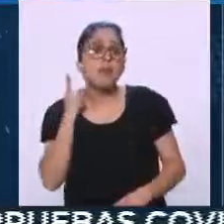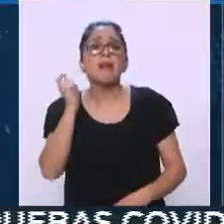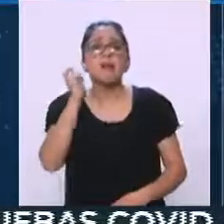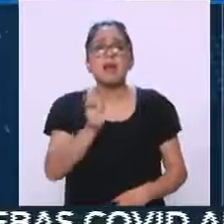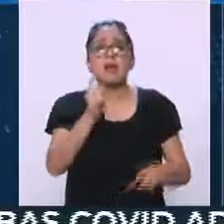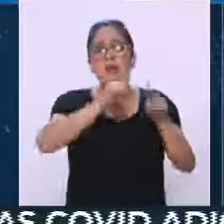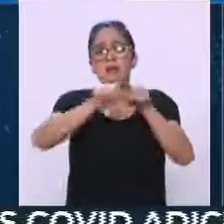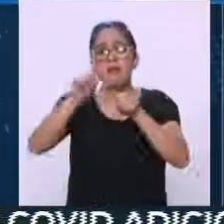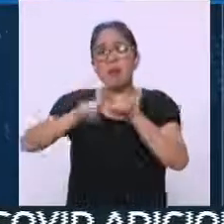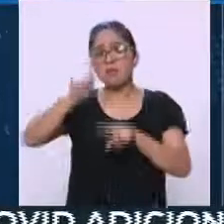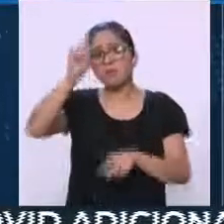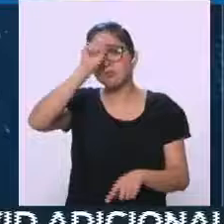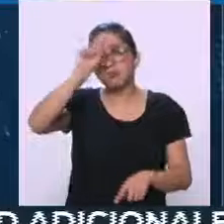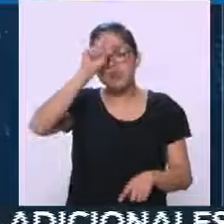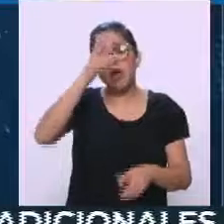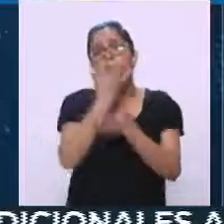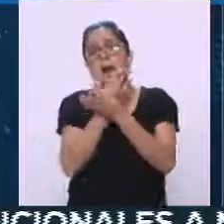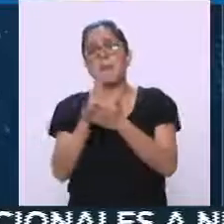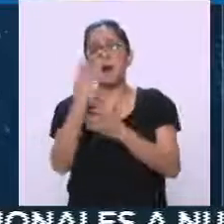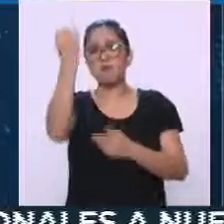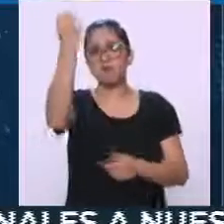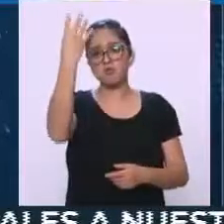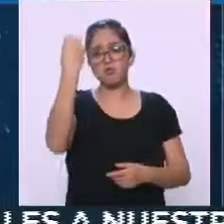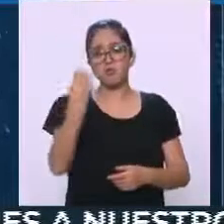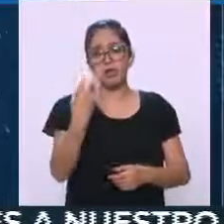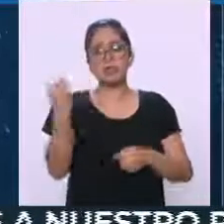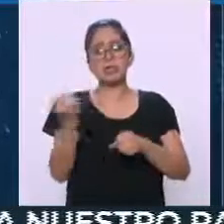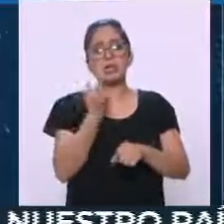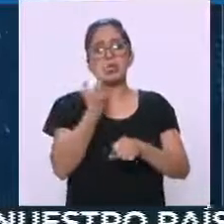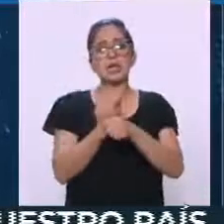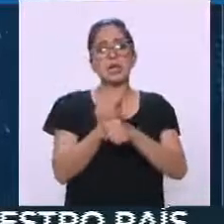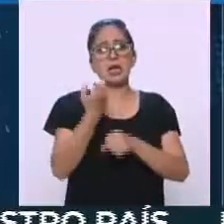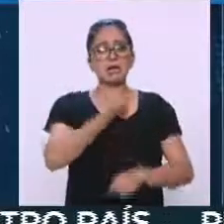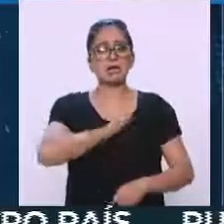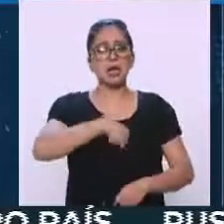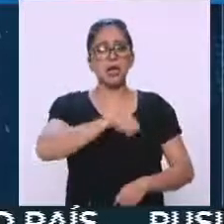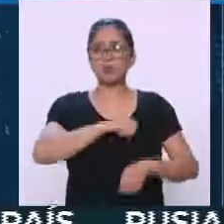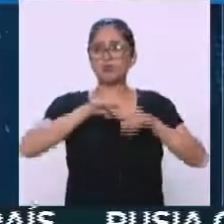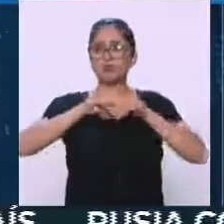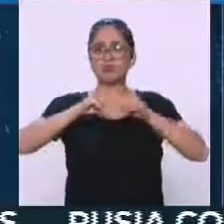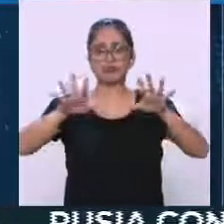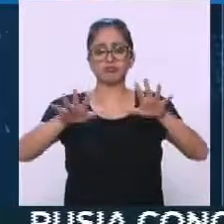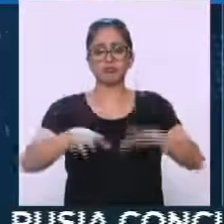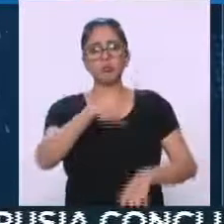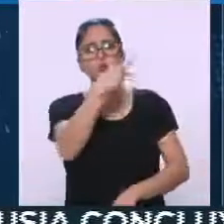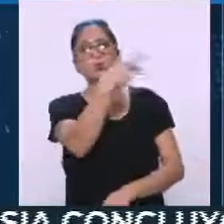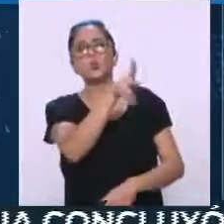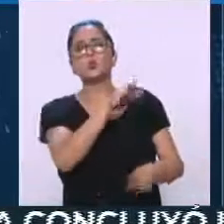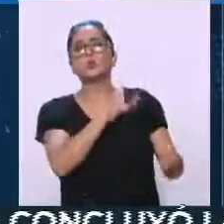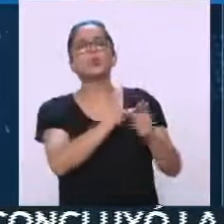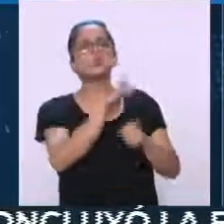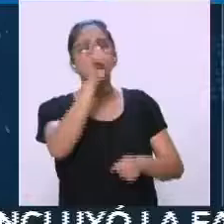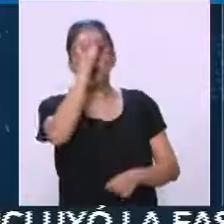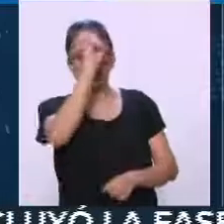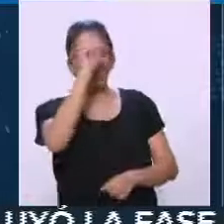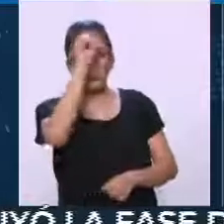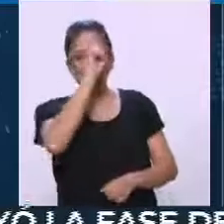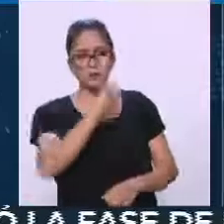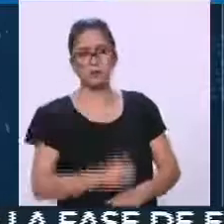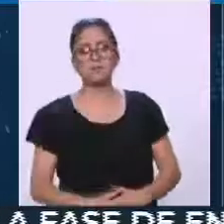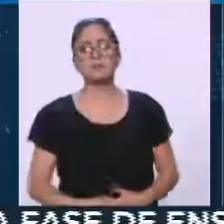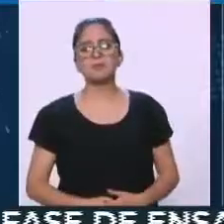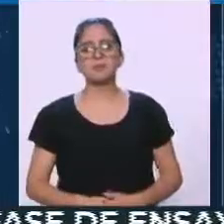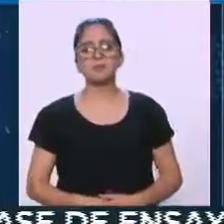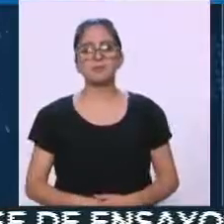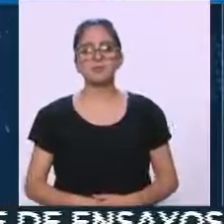y la semaforización que hace la Secretaría de Salud. ¿Qué piensan? Pues mira, los criterios para semaforizar son muy